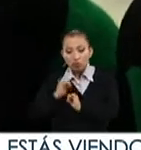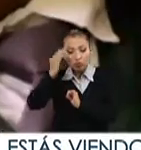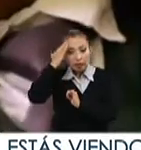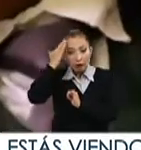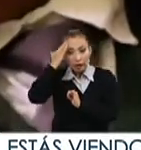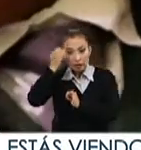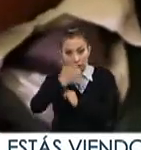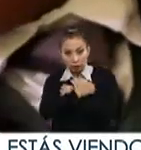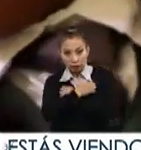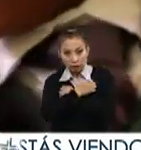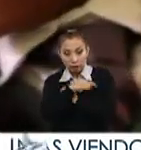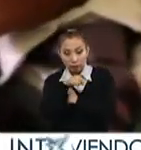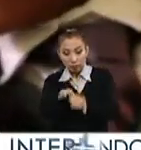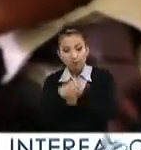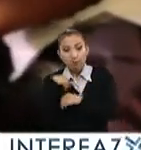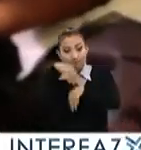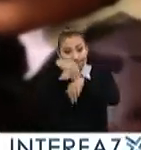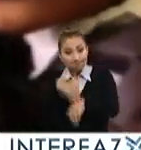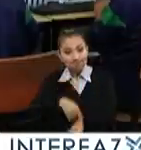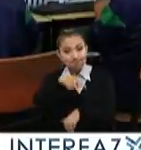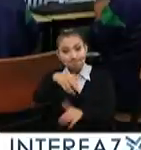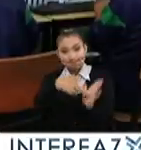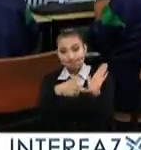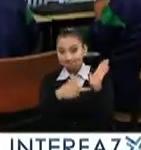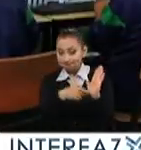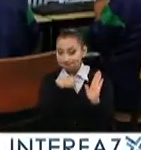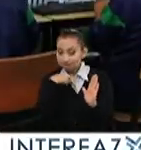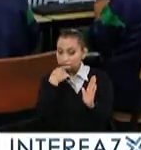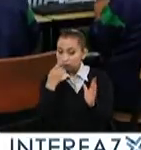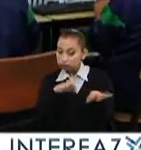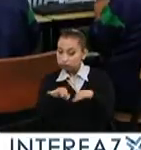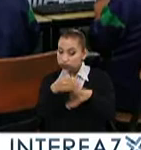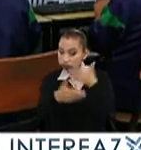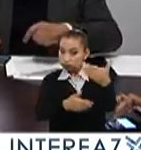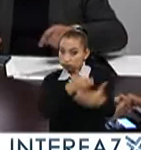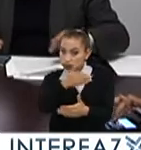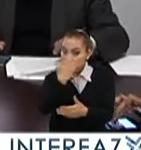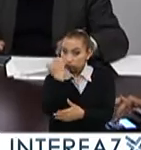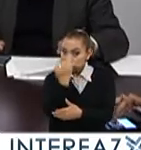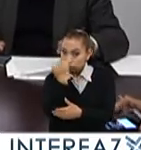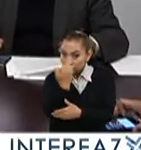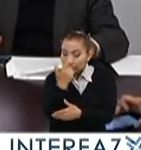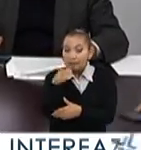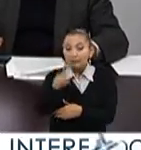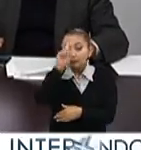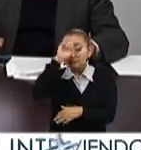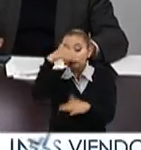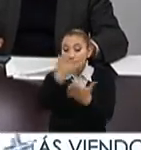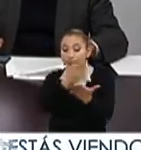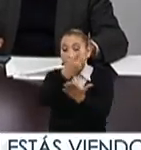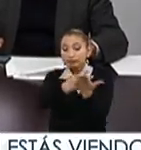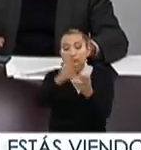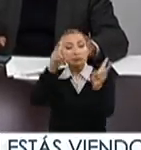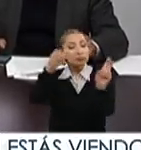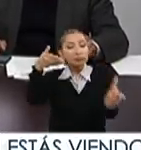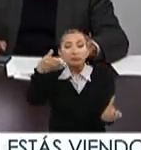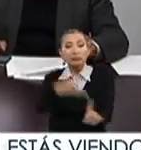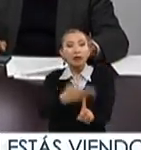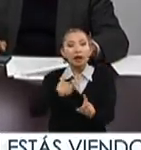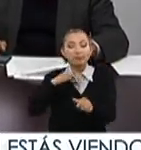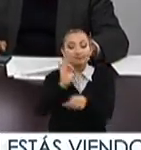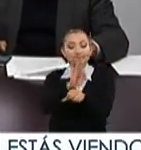autoridades educativas, el cumplimiento de la normatividad de funcionamiento del plantel. Propone programas relativos a